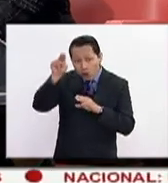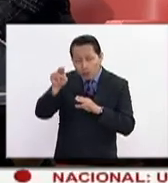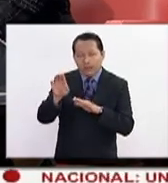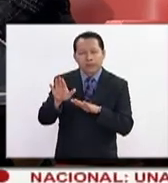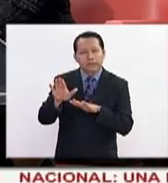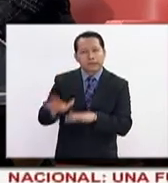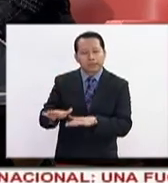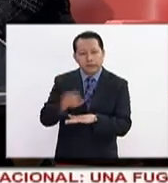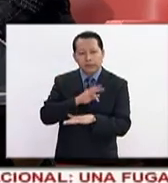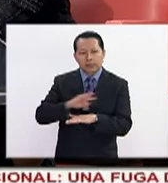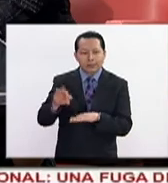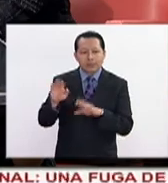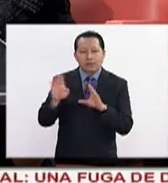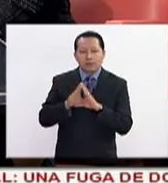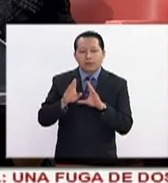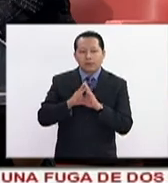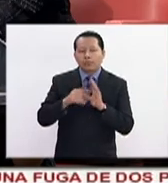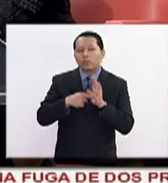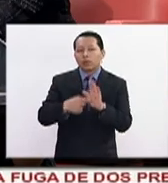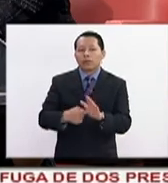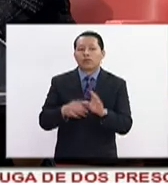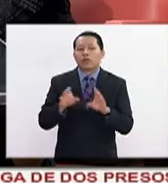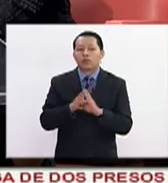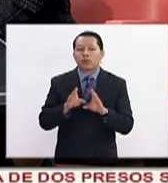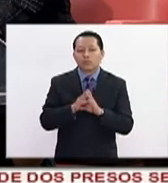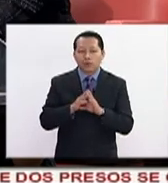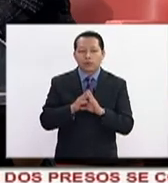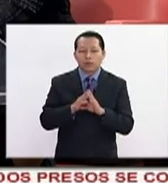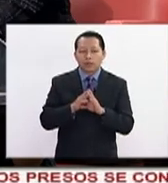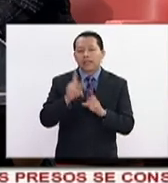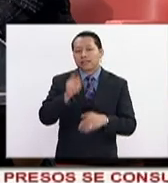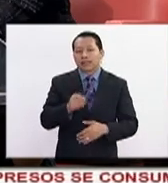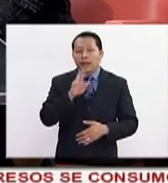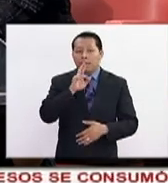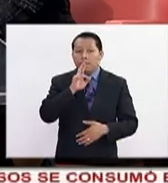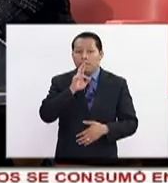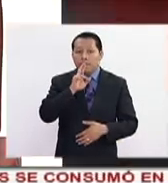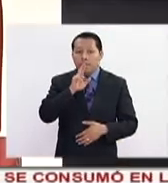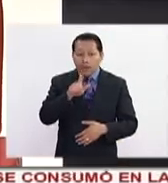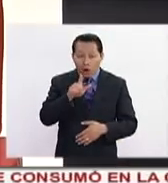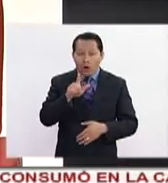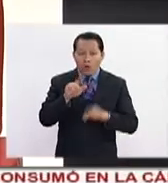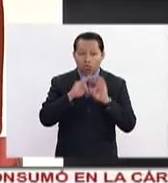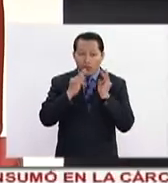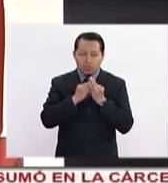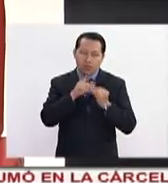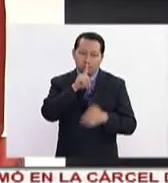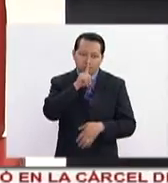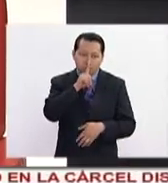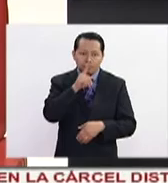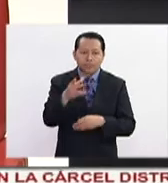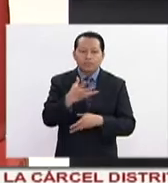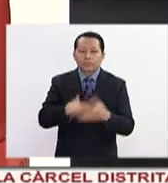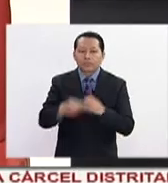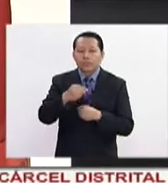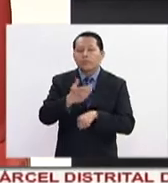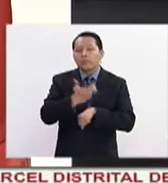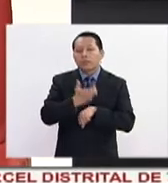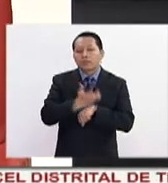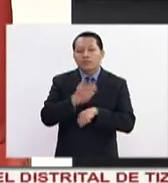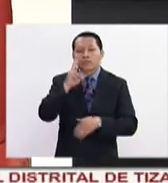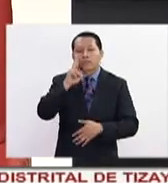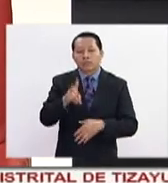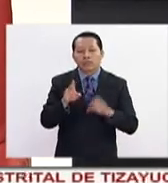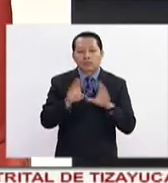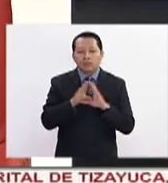que esto demuestra que no fue la mejor estrategia. Por otra parte, en Estados Unidos hemos visto cómo